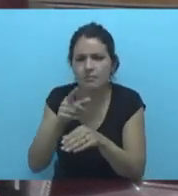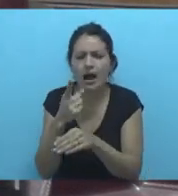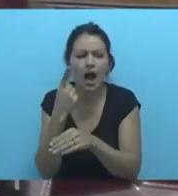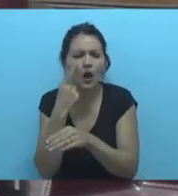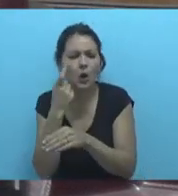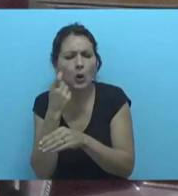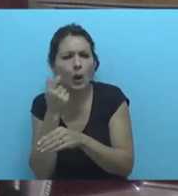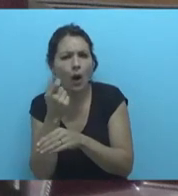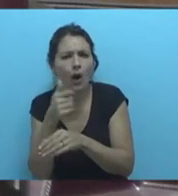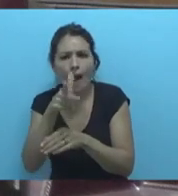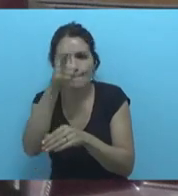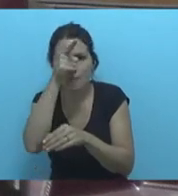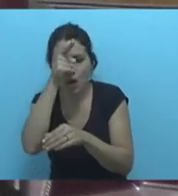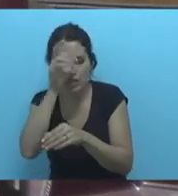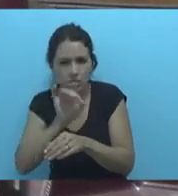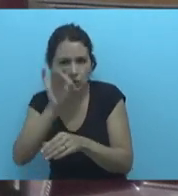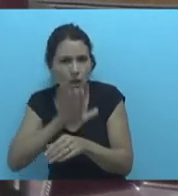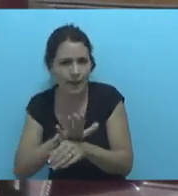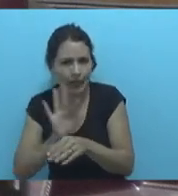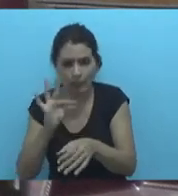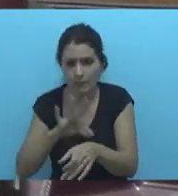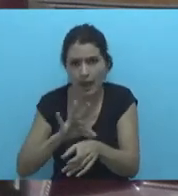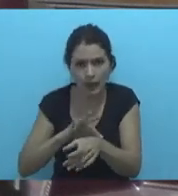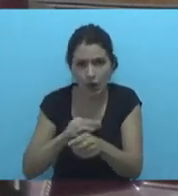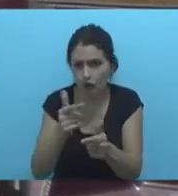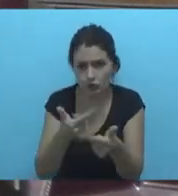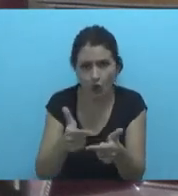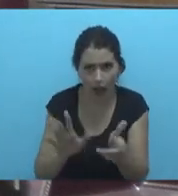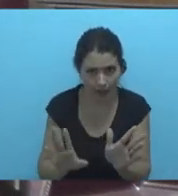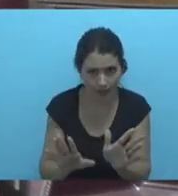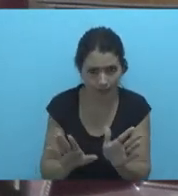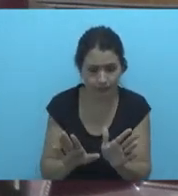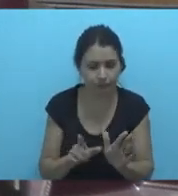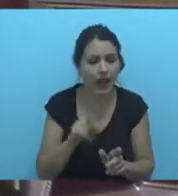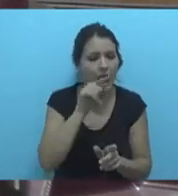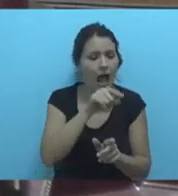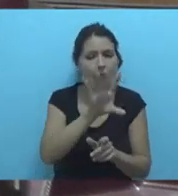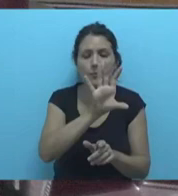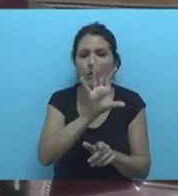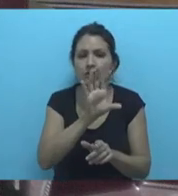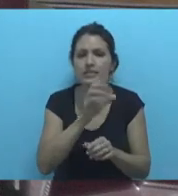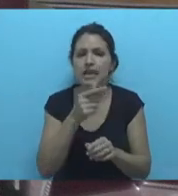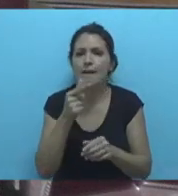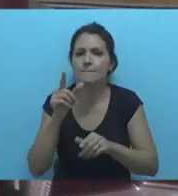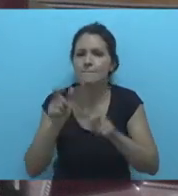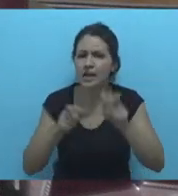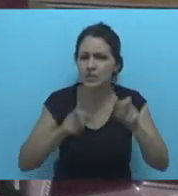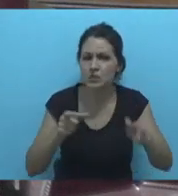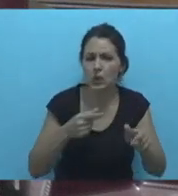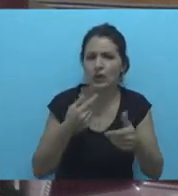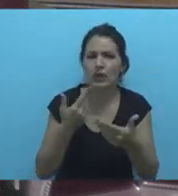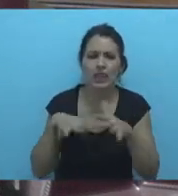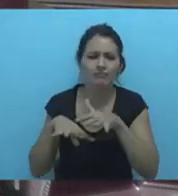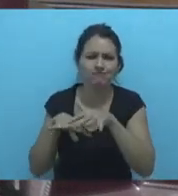habitantes reclaman pacíficamente un lema tan digno como es el de queremos trabajar, y el poder político le responde con balas de